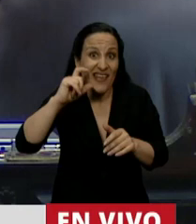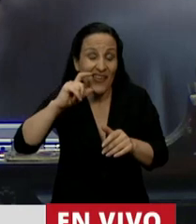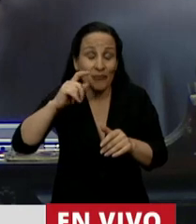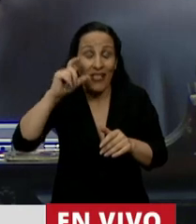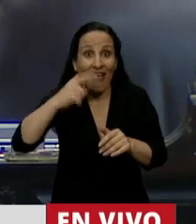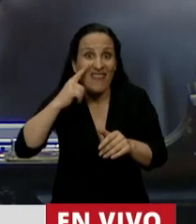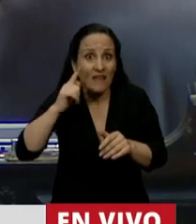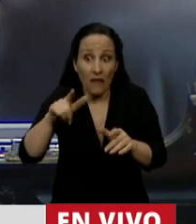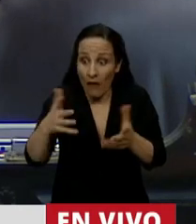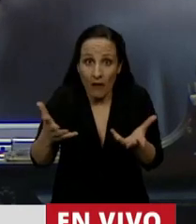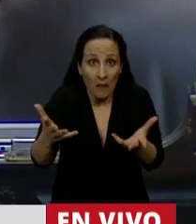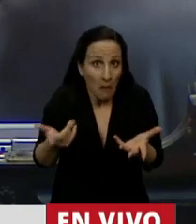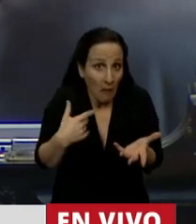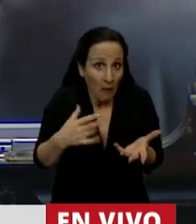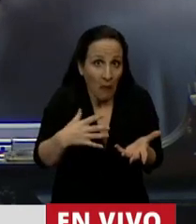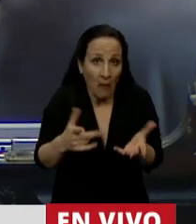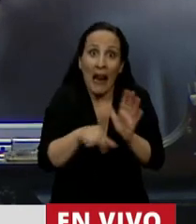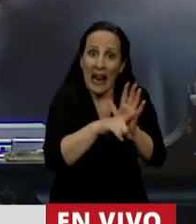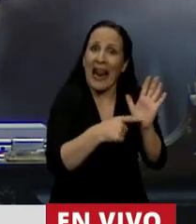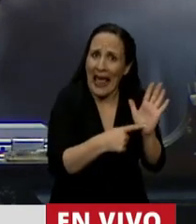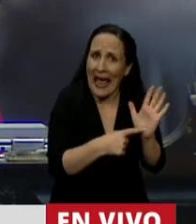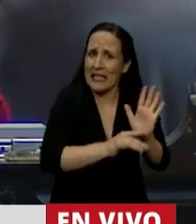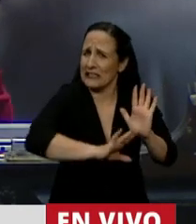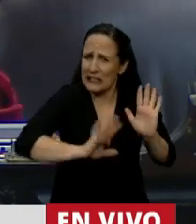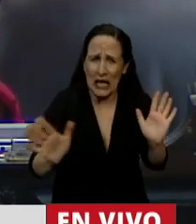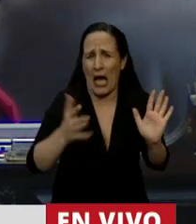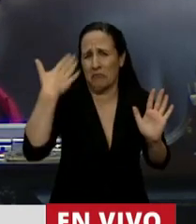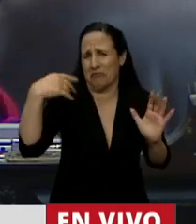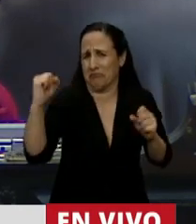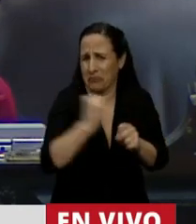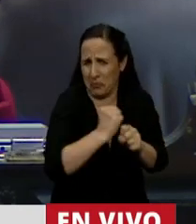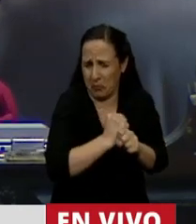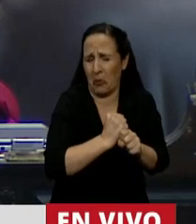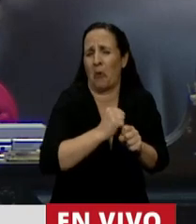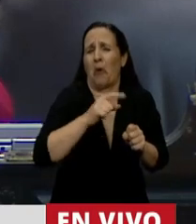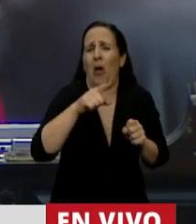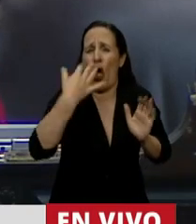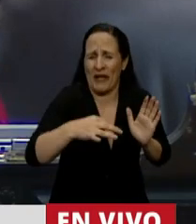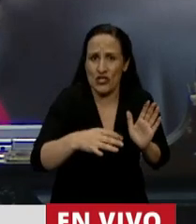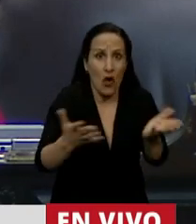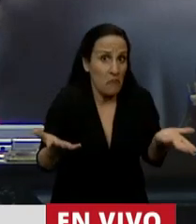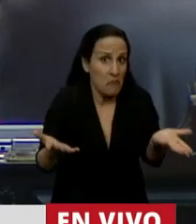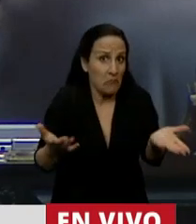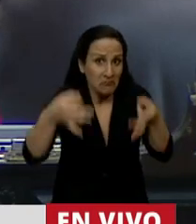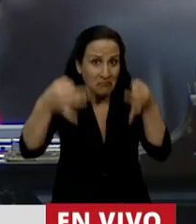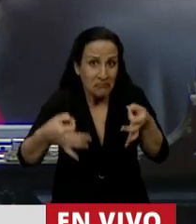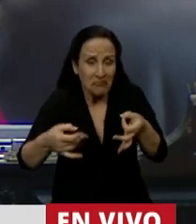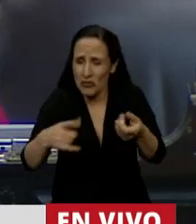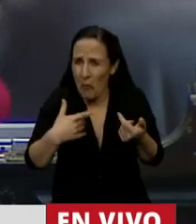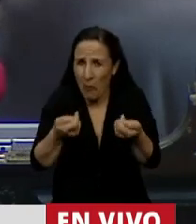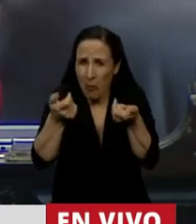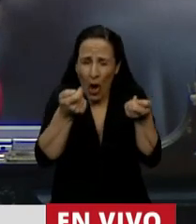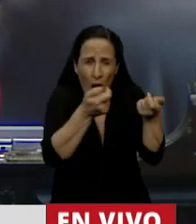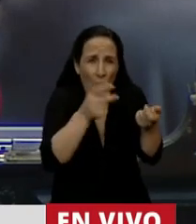asombroso es asombroso que una ley que está sancionada que es obligatoria no se puede aplicar conozco muy